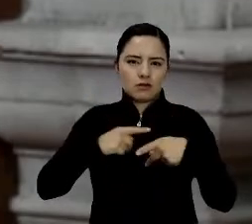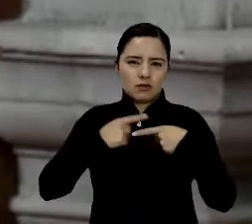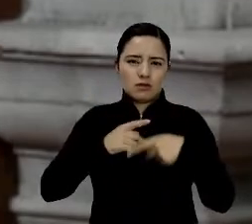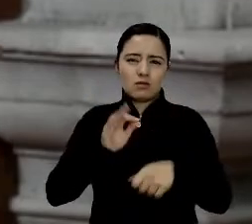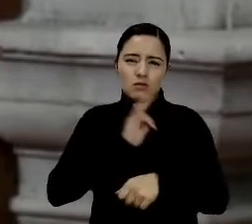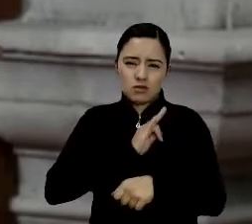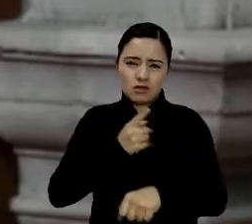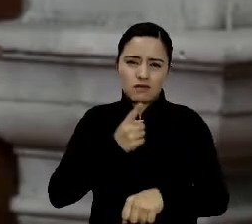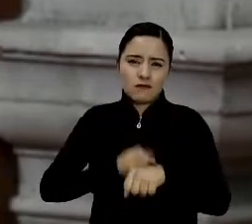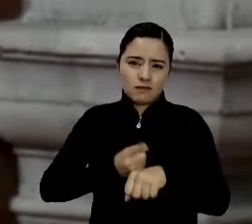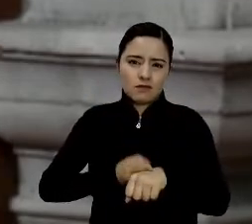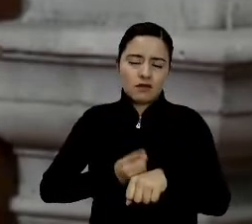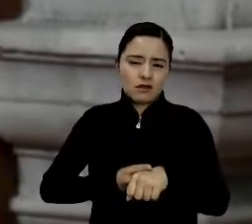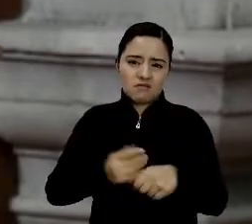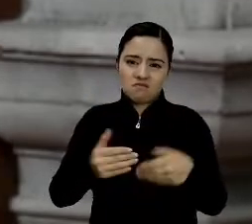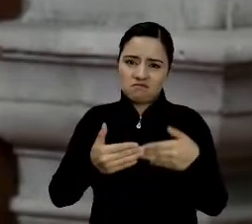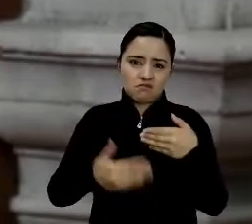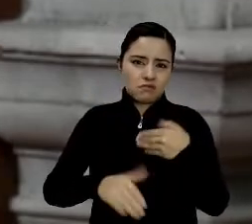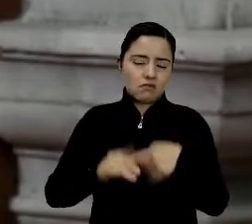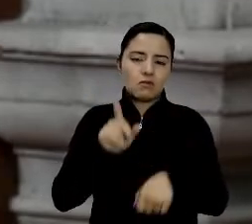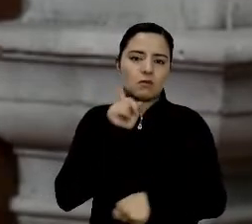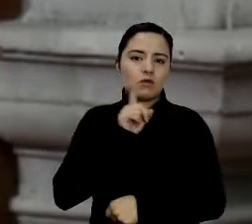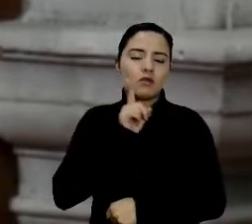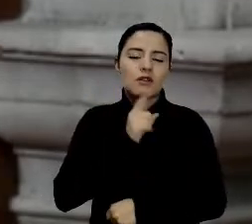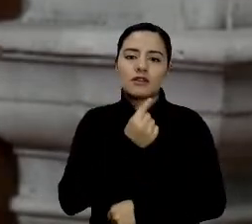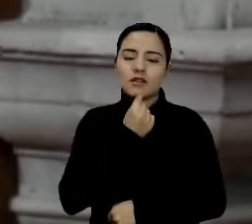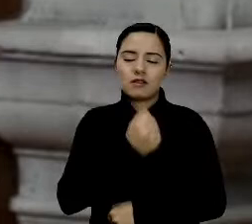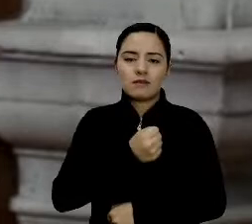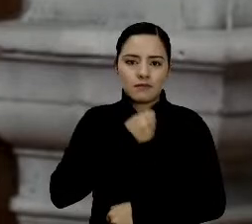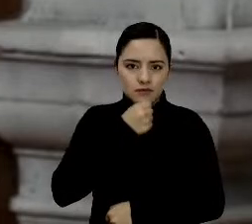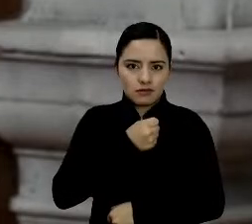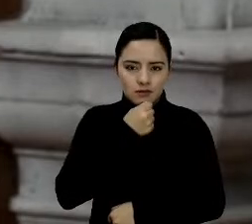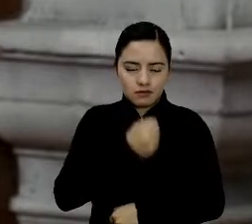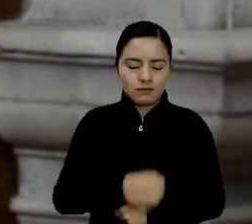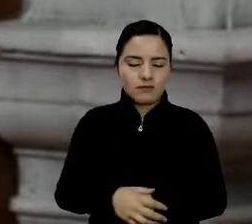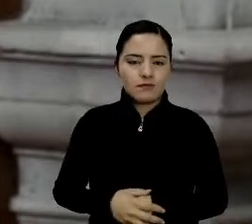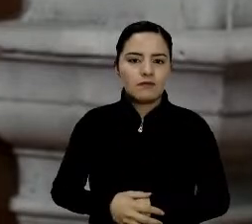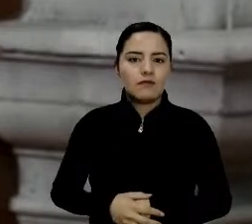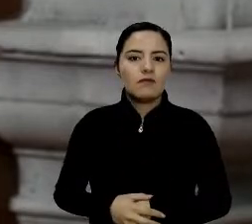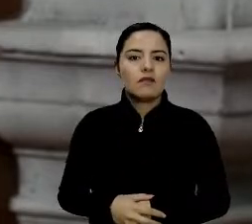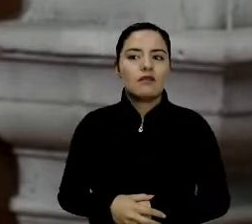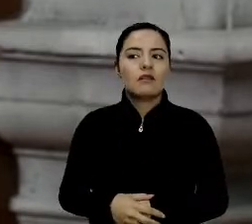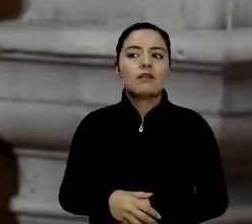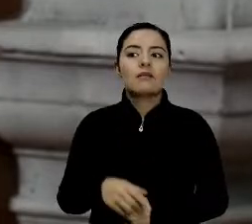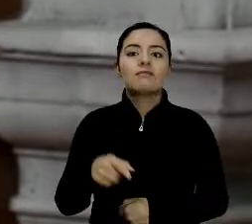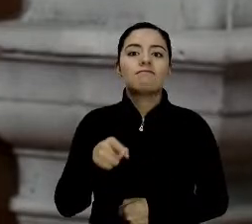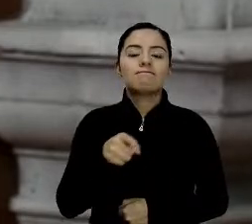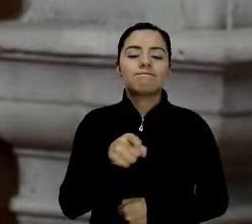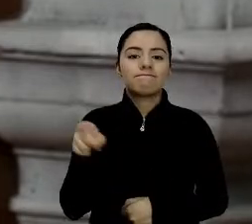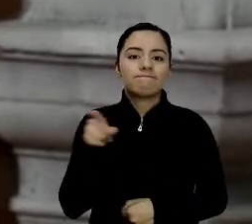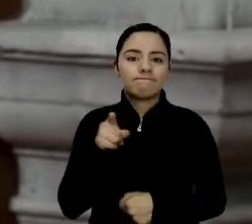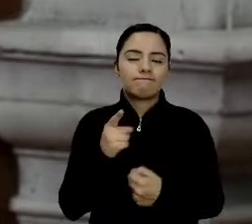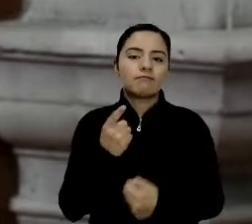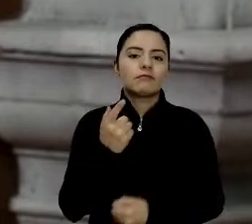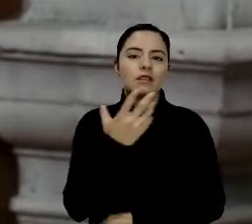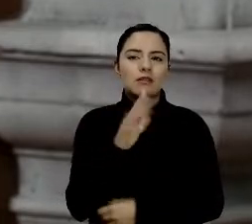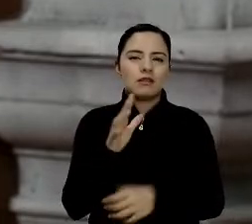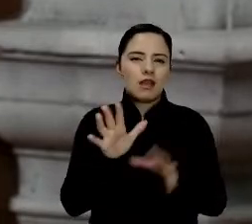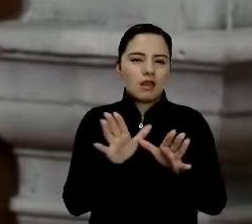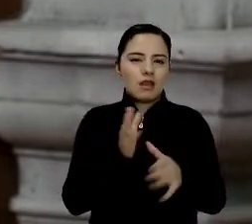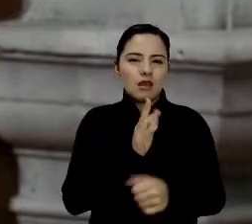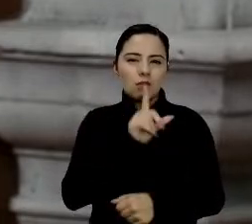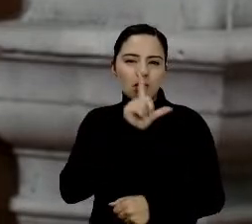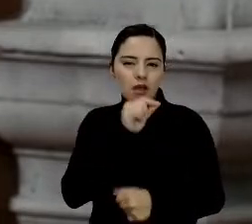crónicas, las mujeres, los niños y los ancianos. En los ecosistemas provocan el desplazamiento de aves y